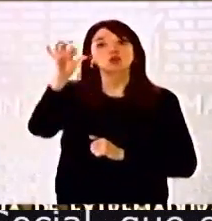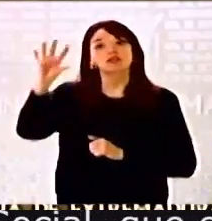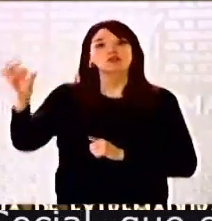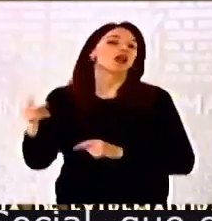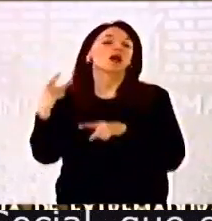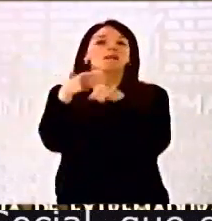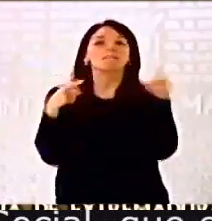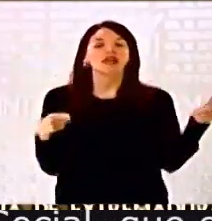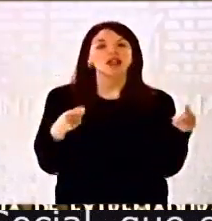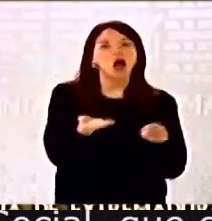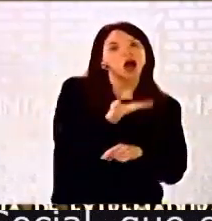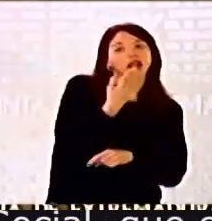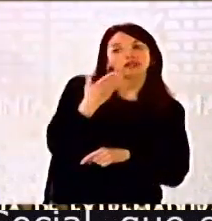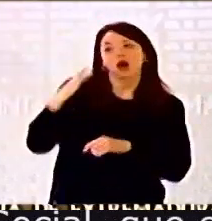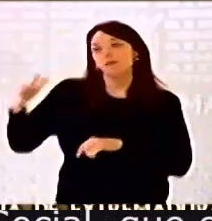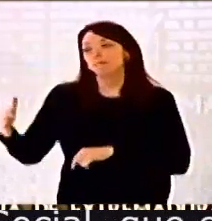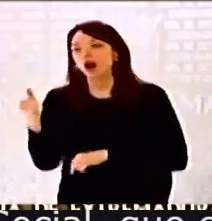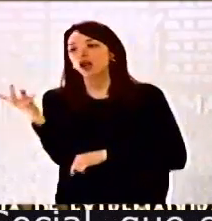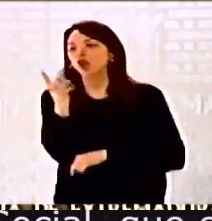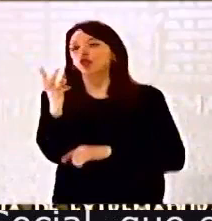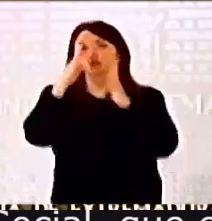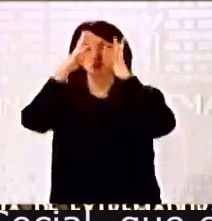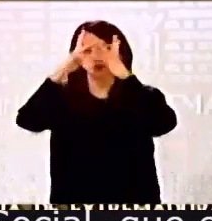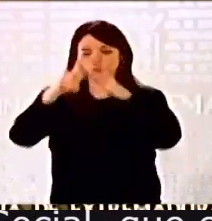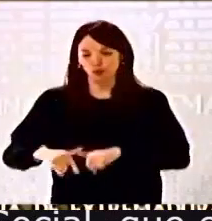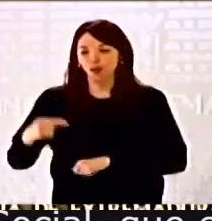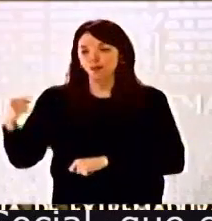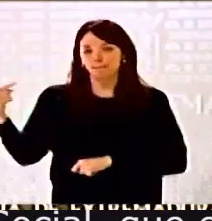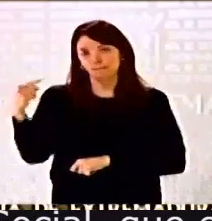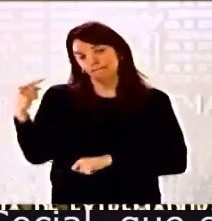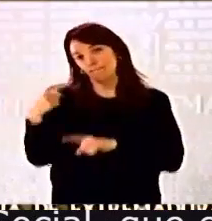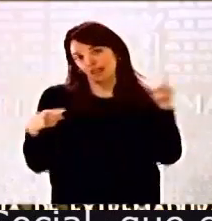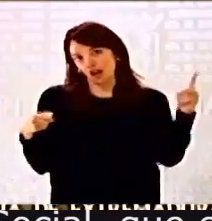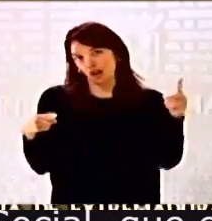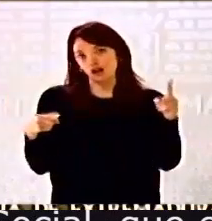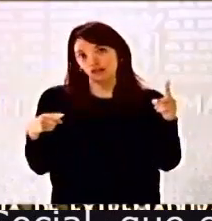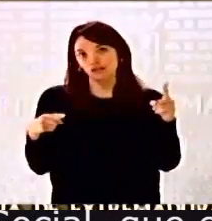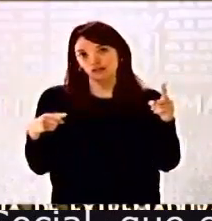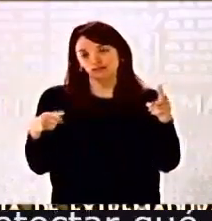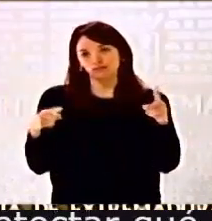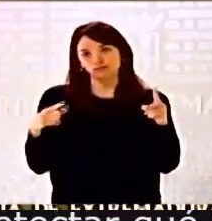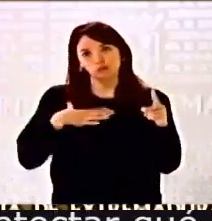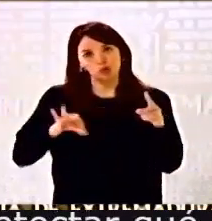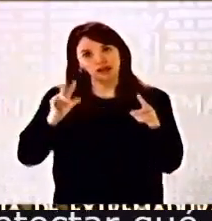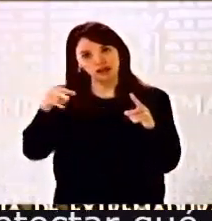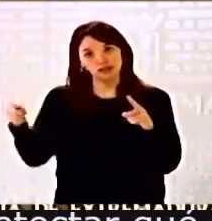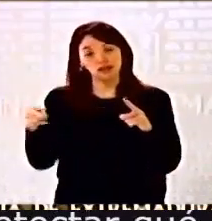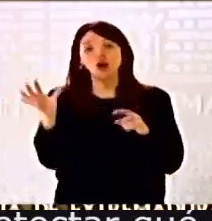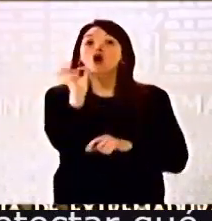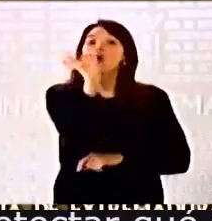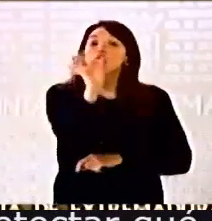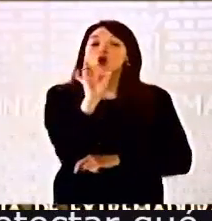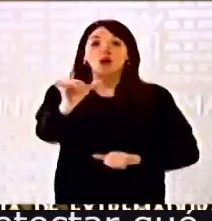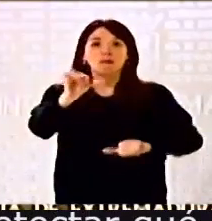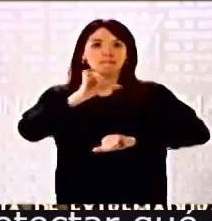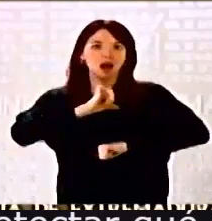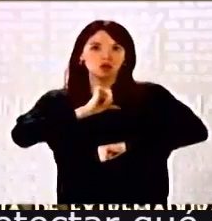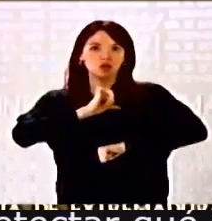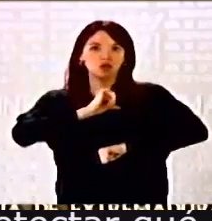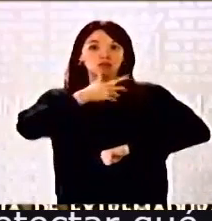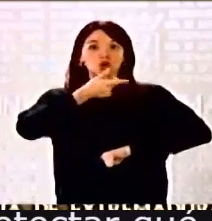bajas de todo el mes, y puede detectar qué es lo que ha ocurrido, y el paro registrado, como es el dato que ocurre a final del